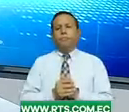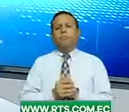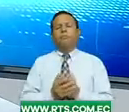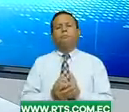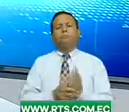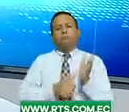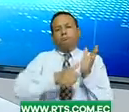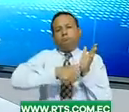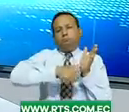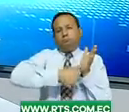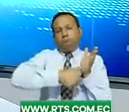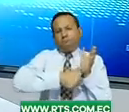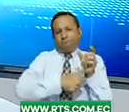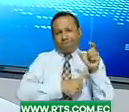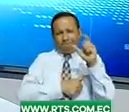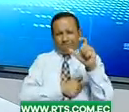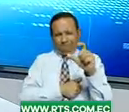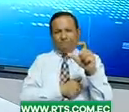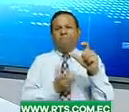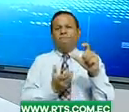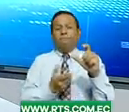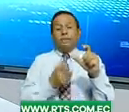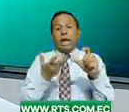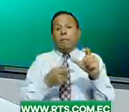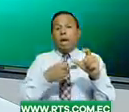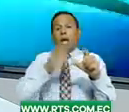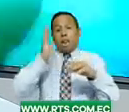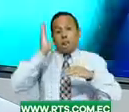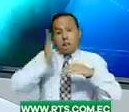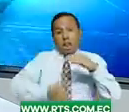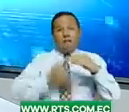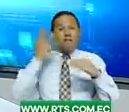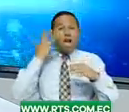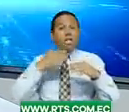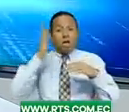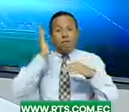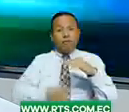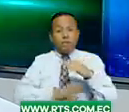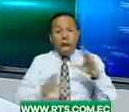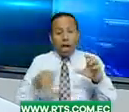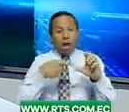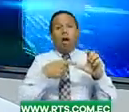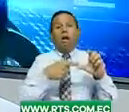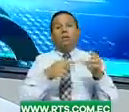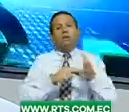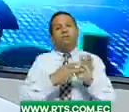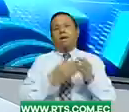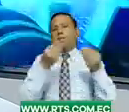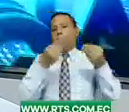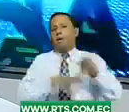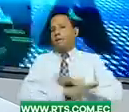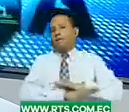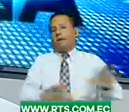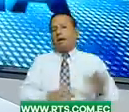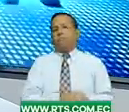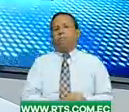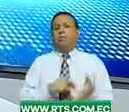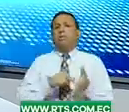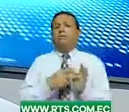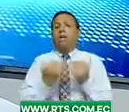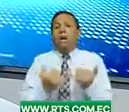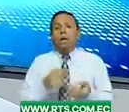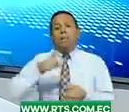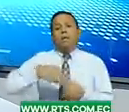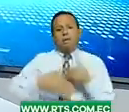son válidas. En ese sentido, existe una serie de trámites que las personas no podrán realizar por tener expirado